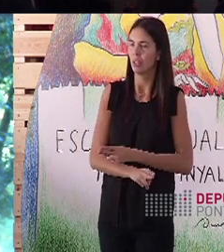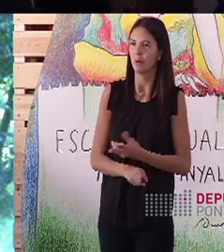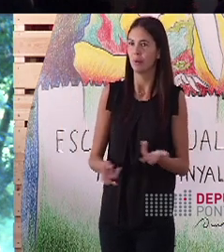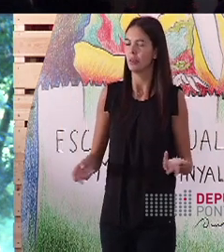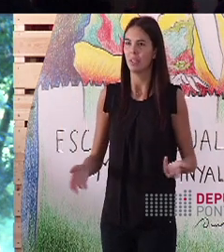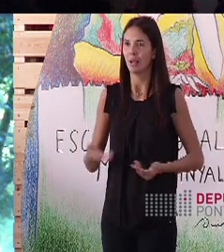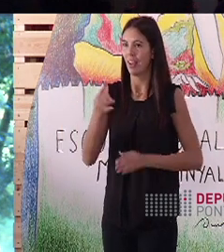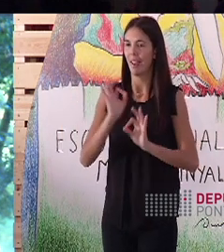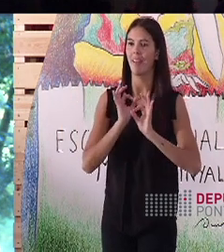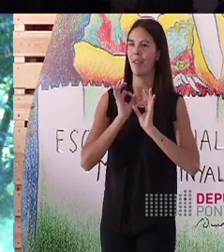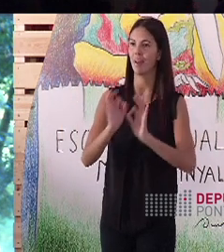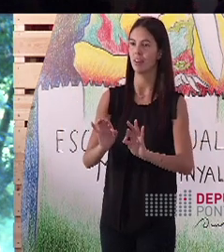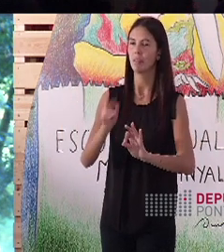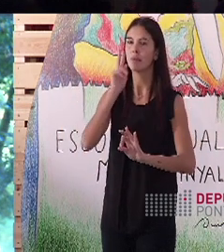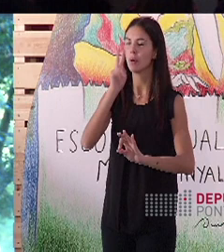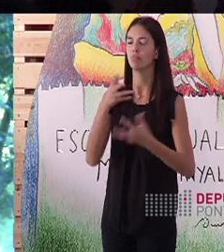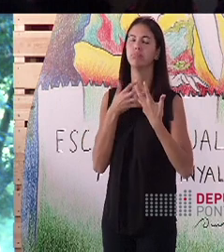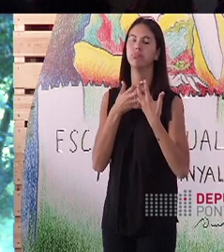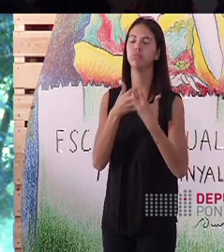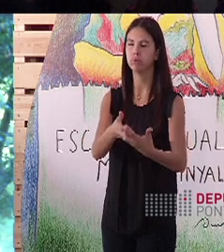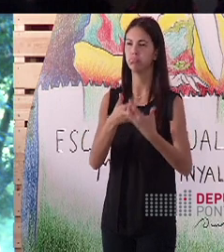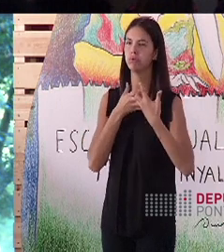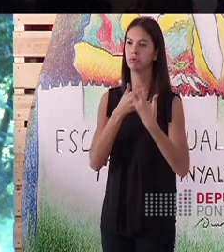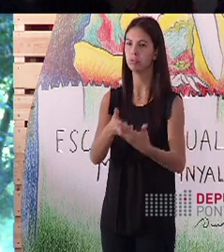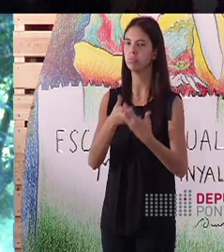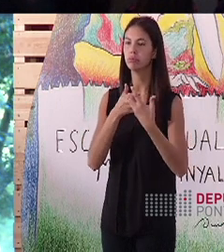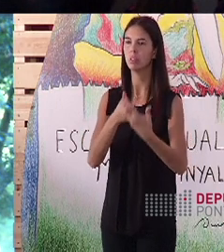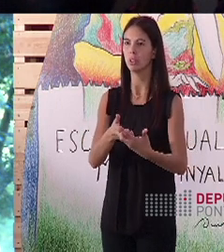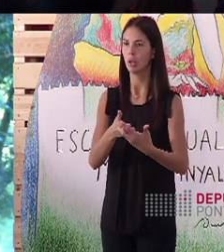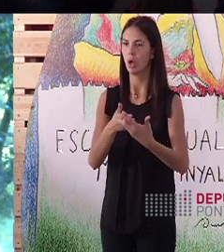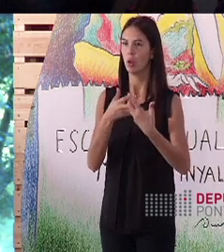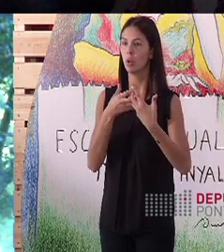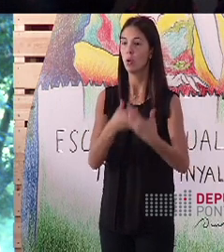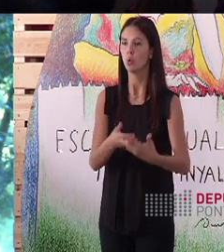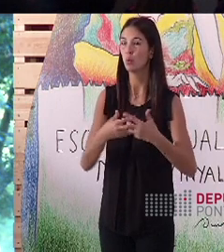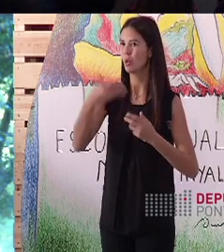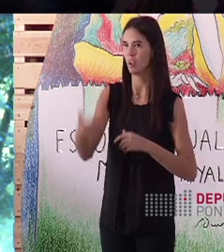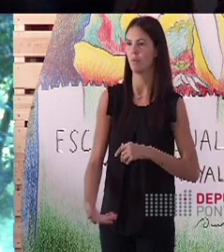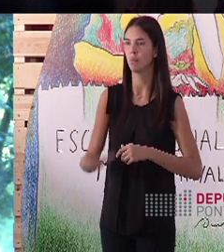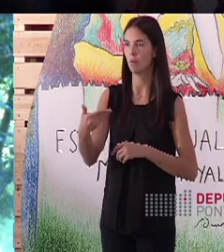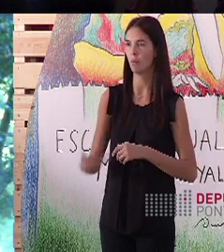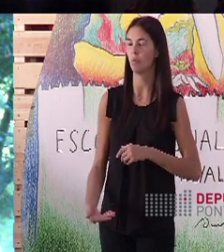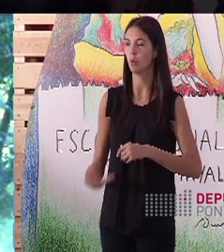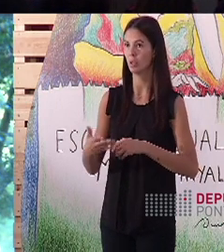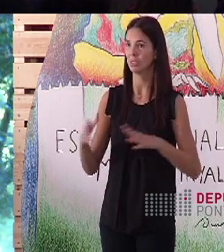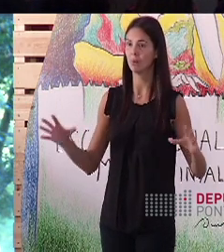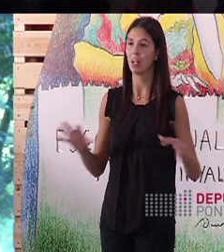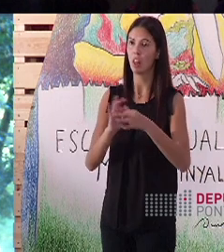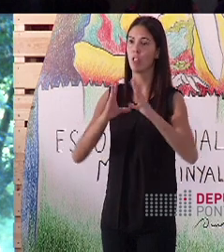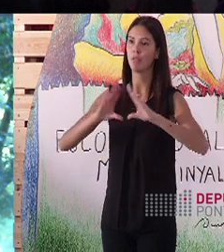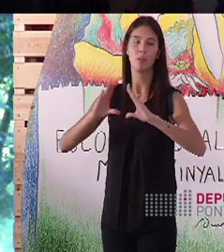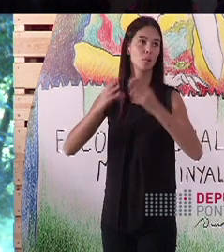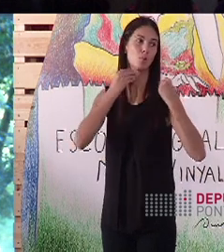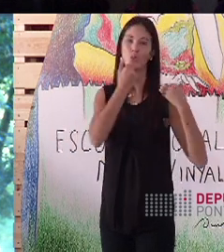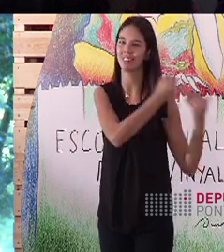diante efectivamente unha gran loita que vai ser a máis importante desta última onda do feminismo. E nada máis,